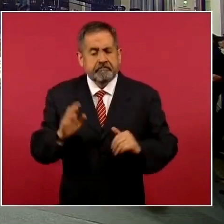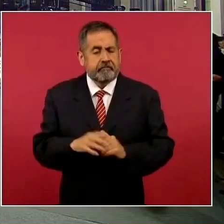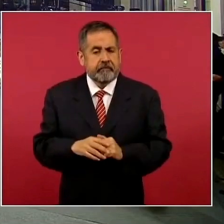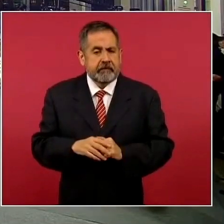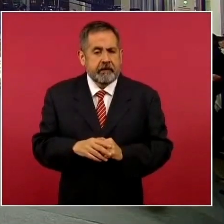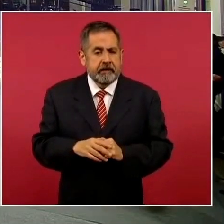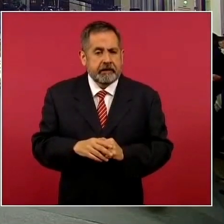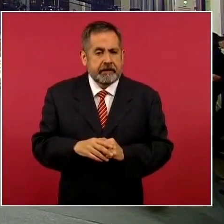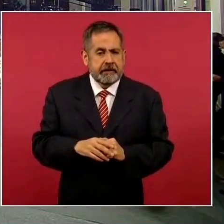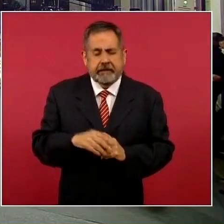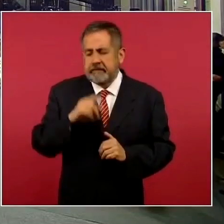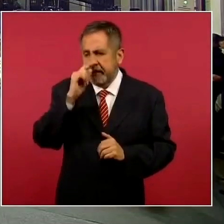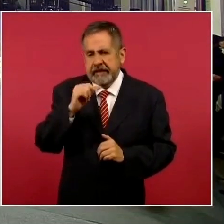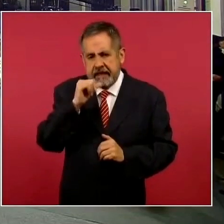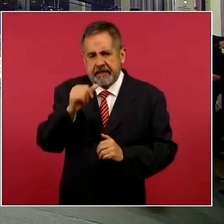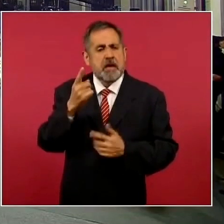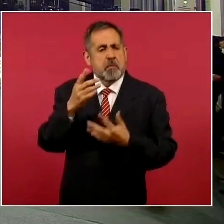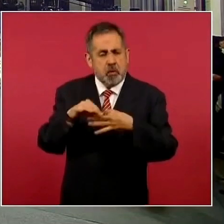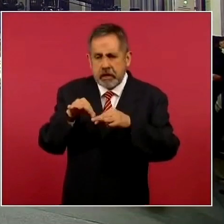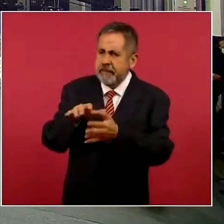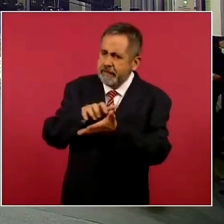no falla.